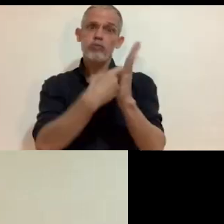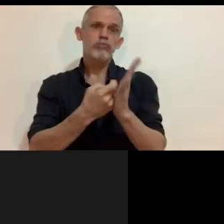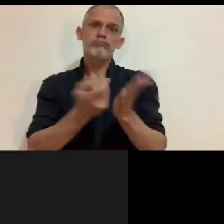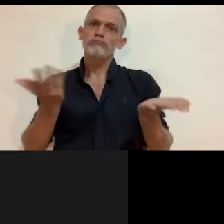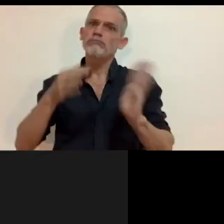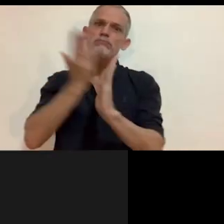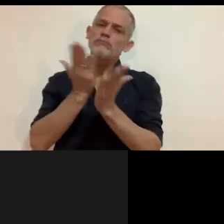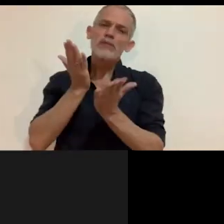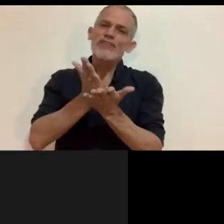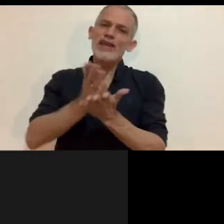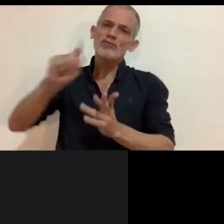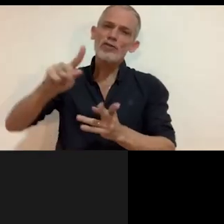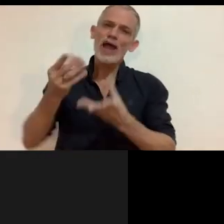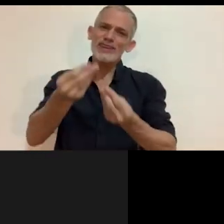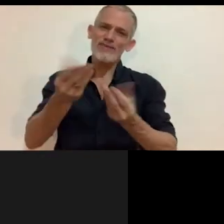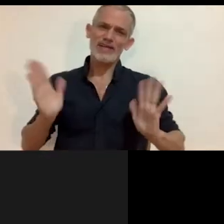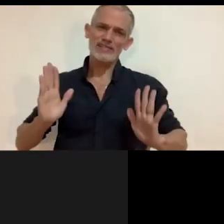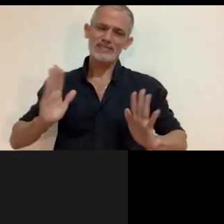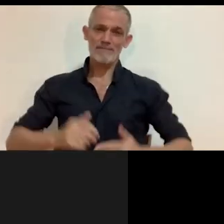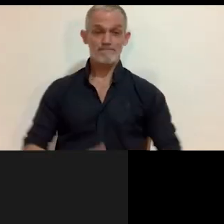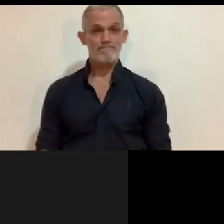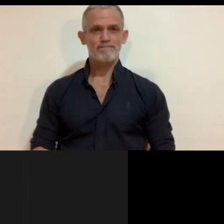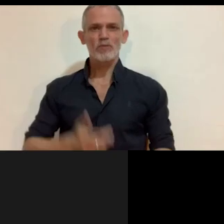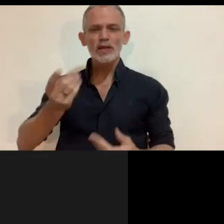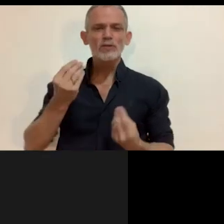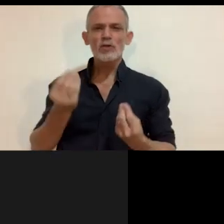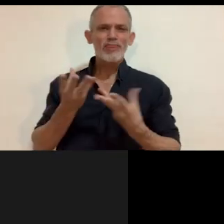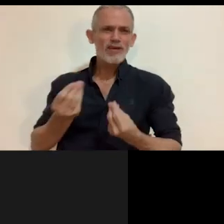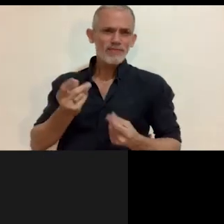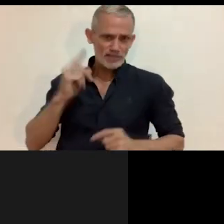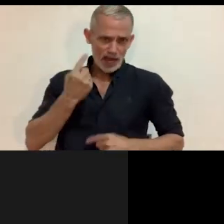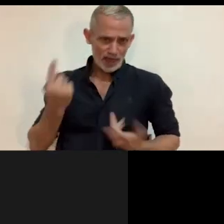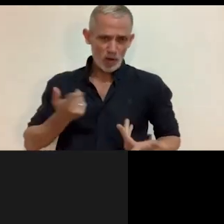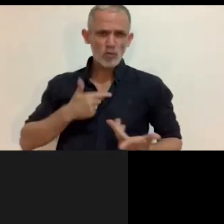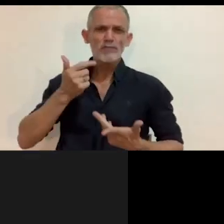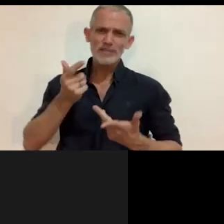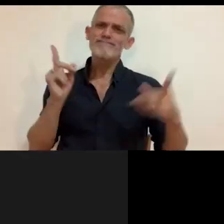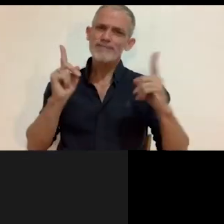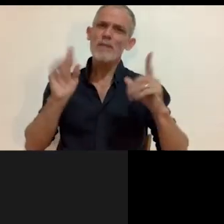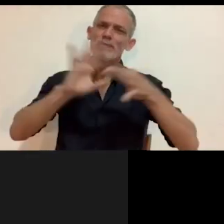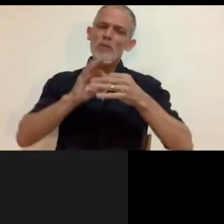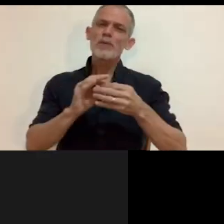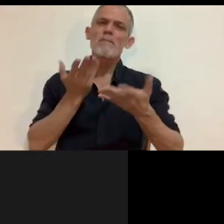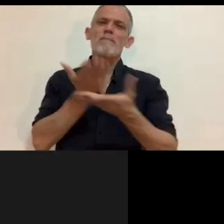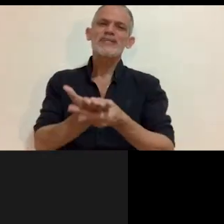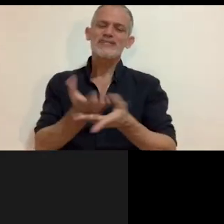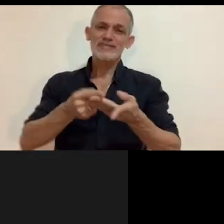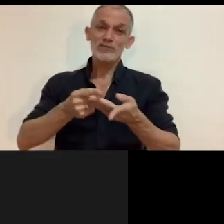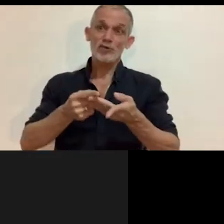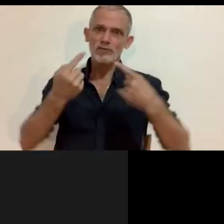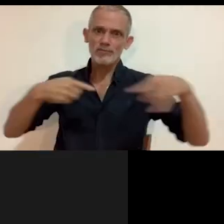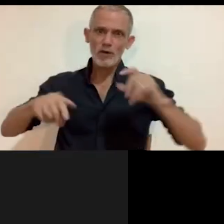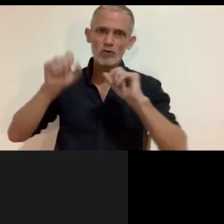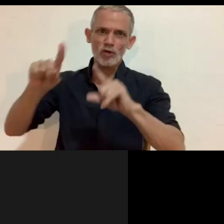Sí, bueno, pero está relacionado con eso, Gustavo, con la presentación de los recursos del contribuyente, ¿sí? No con